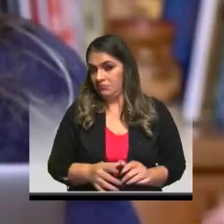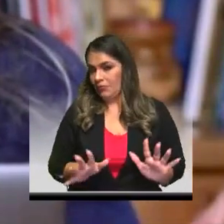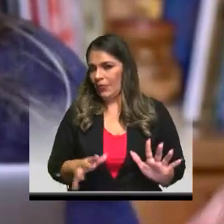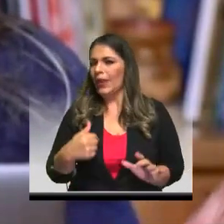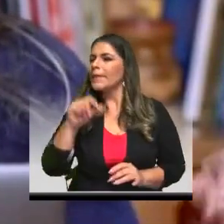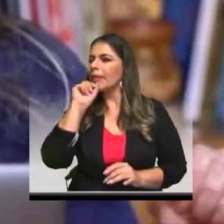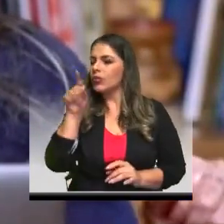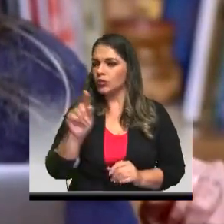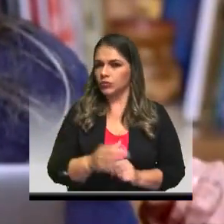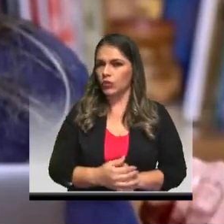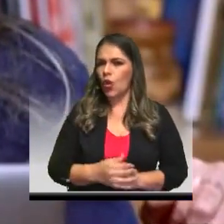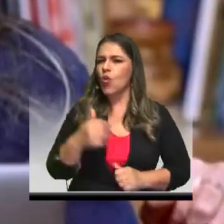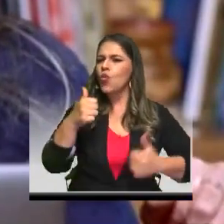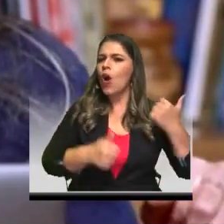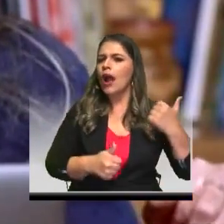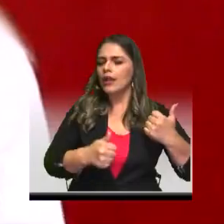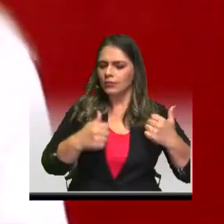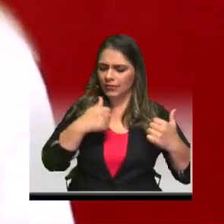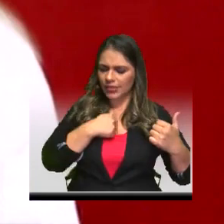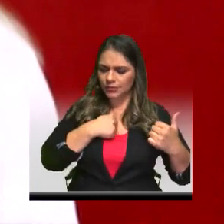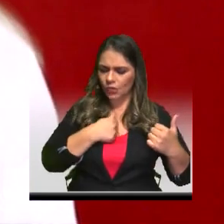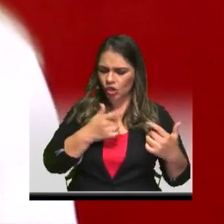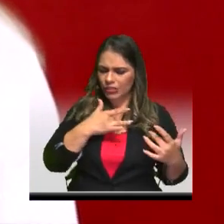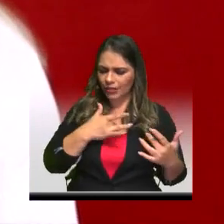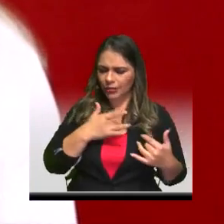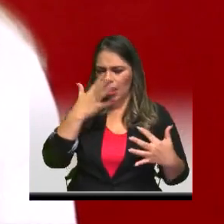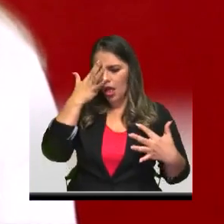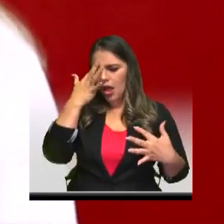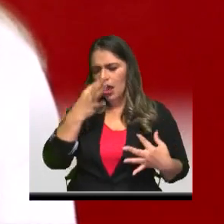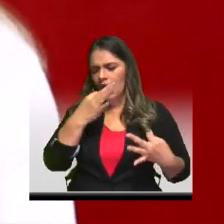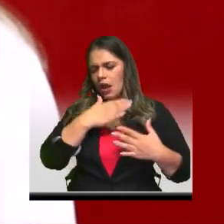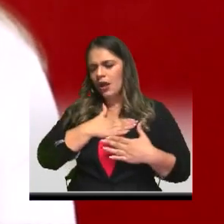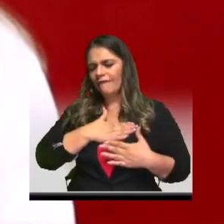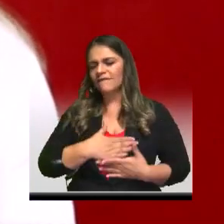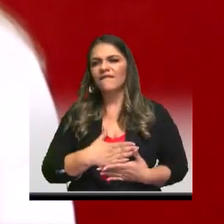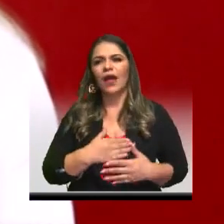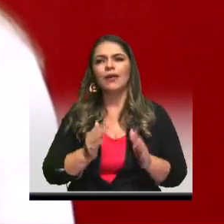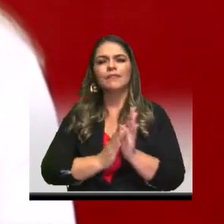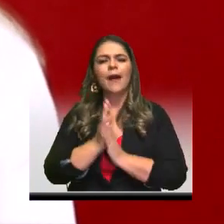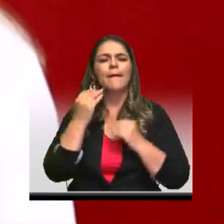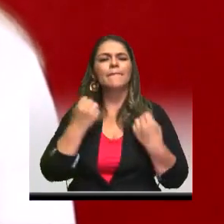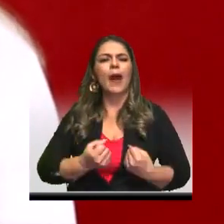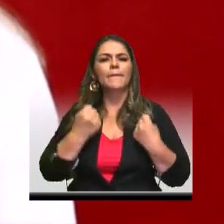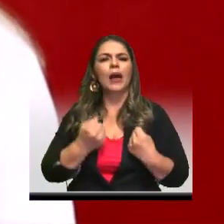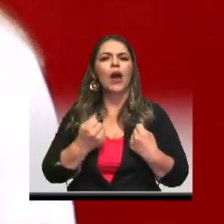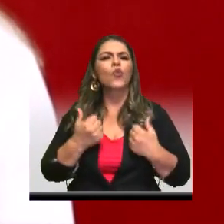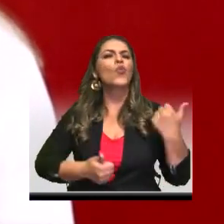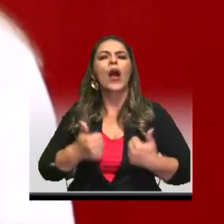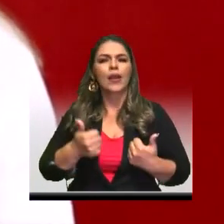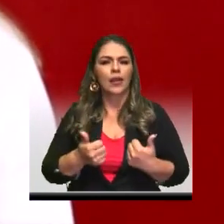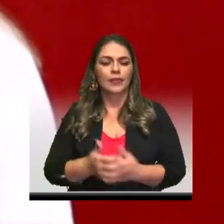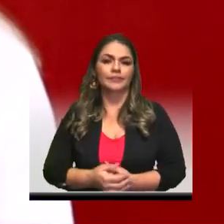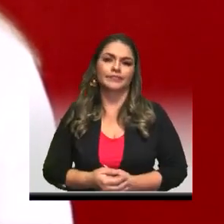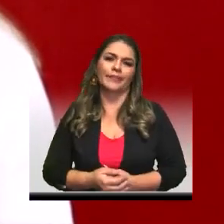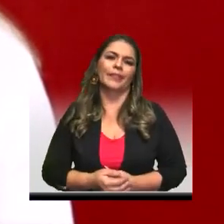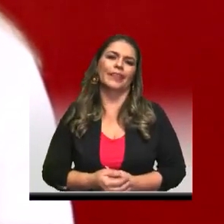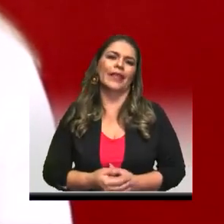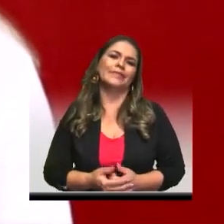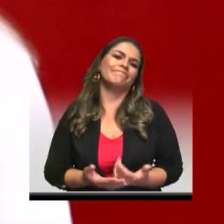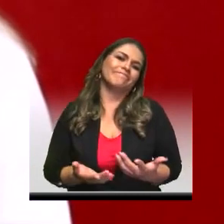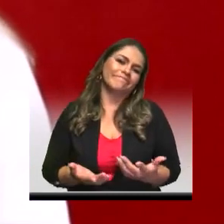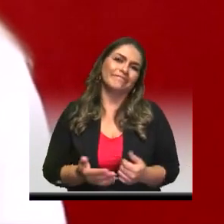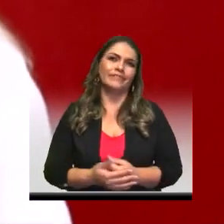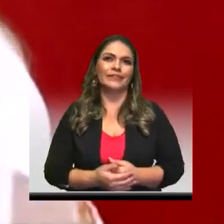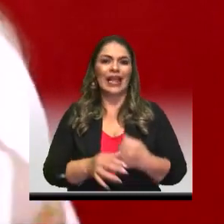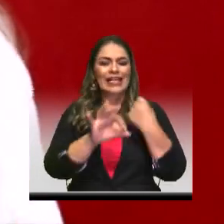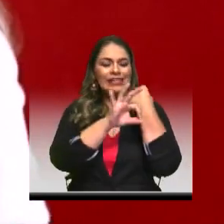qué satisface un asesino serial? La serialidad, insisto, es una condición psicológica que te lleva a reofender de manera